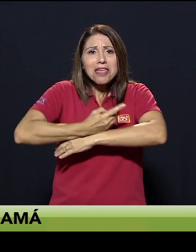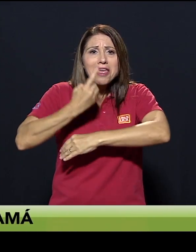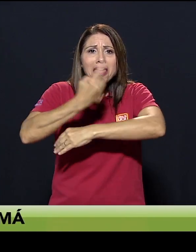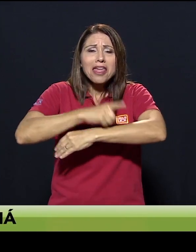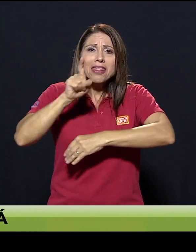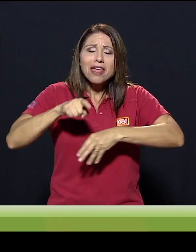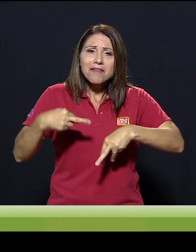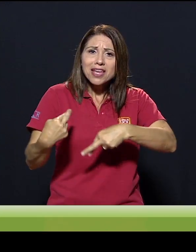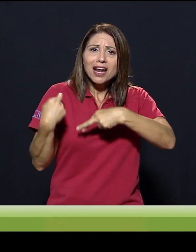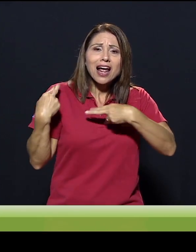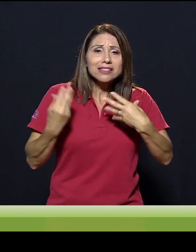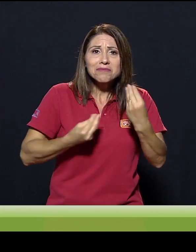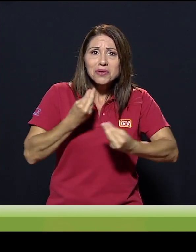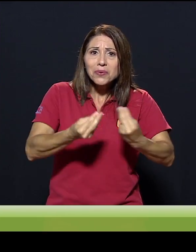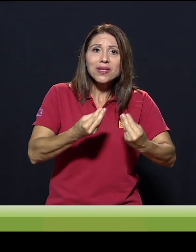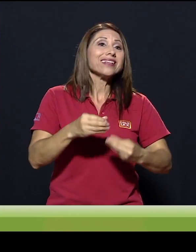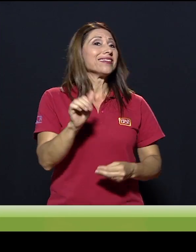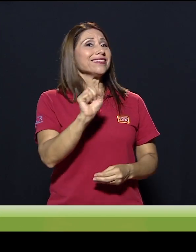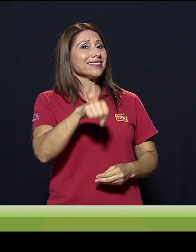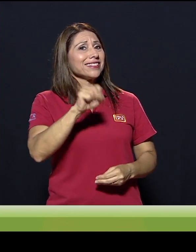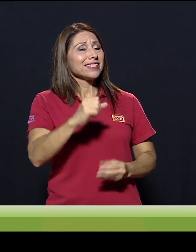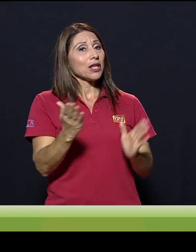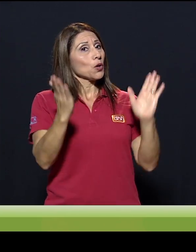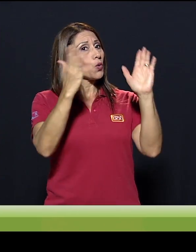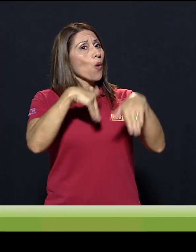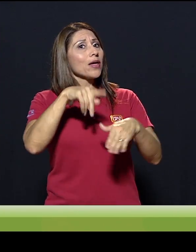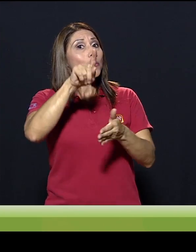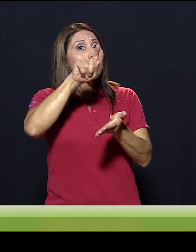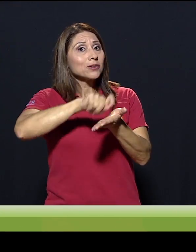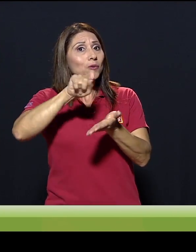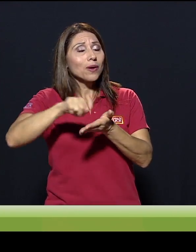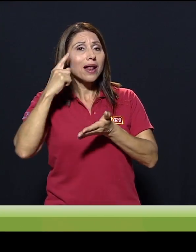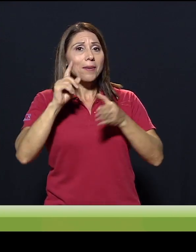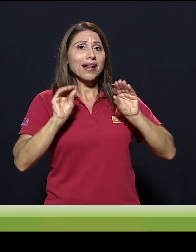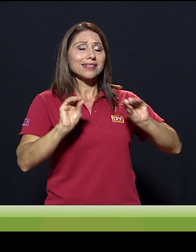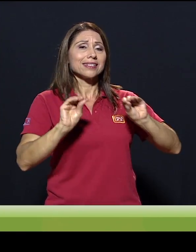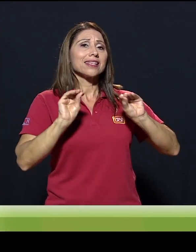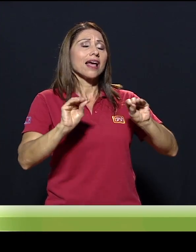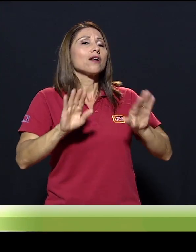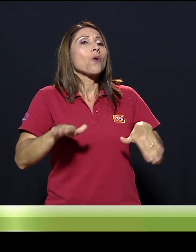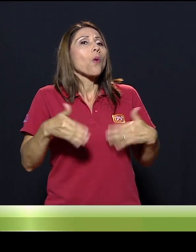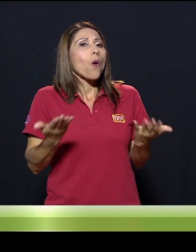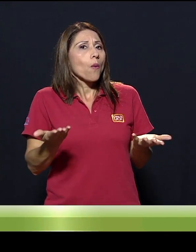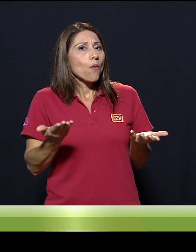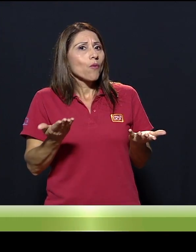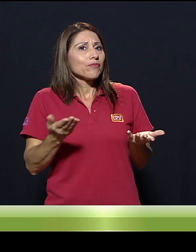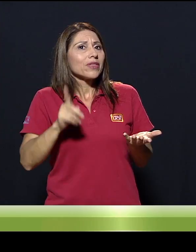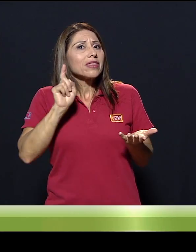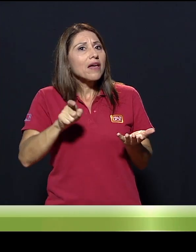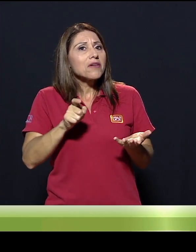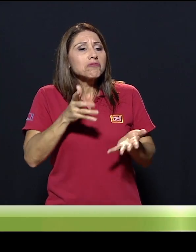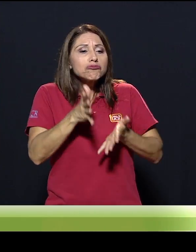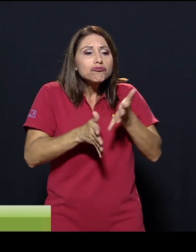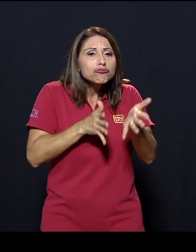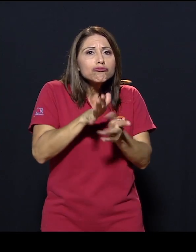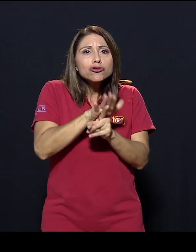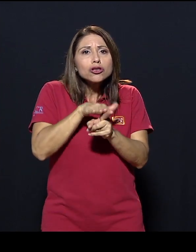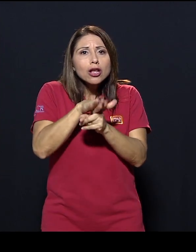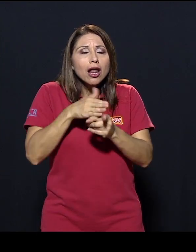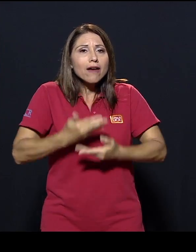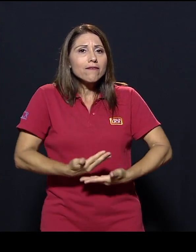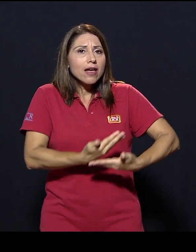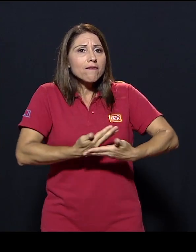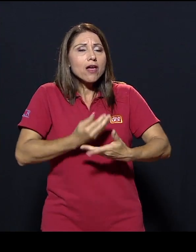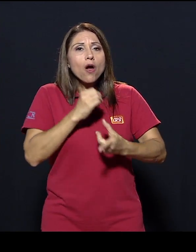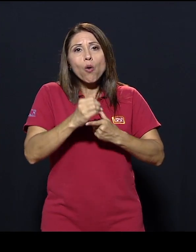bebé y lo vas a ir haciendo, ¿no? Es que entonces, de hecho no hay una escuela, o sea, claro. no hay una escuela para enseñarte cómo tenés que chinear